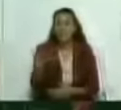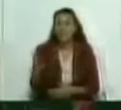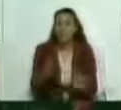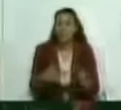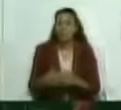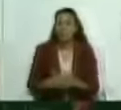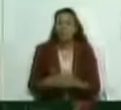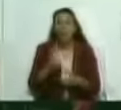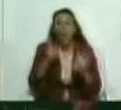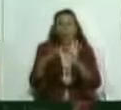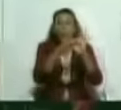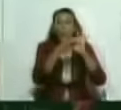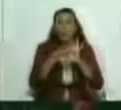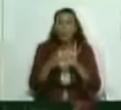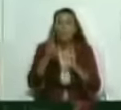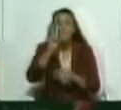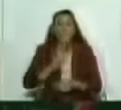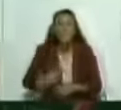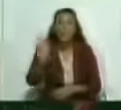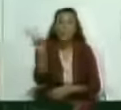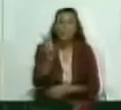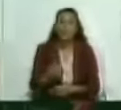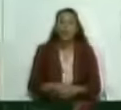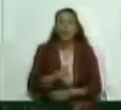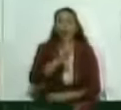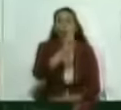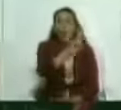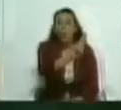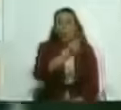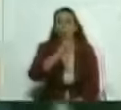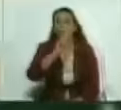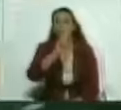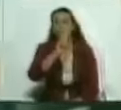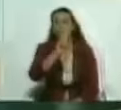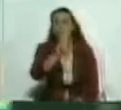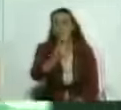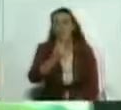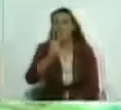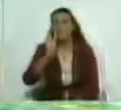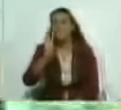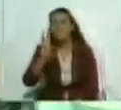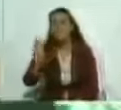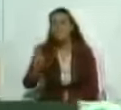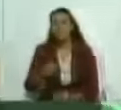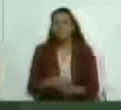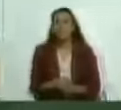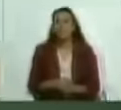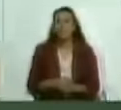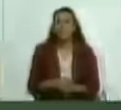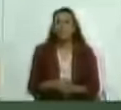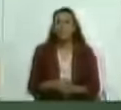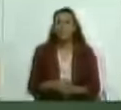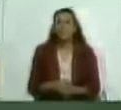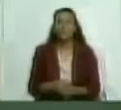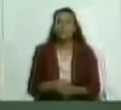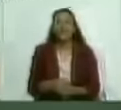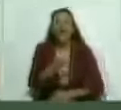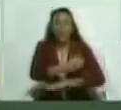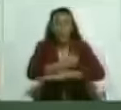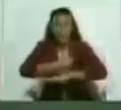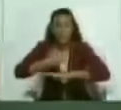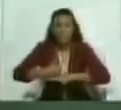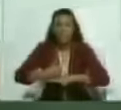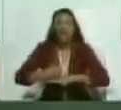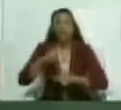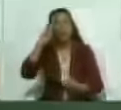Visión Venezuela, UVB. Ahora le corresponde al autorizado de la organización